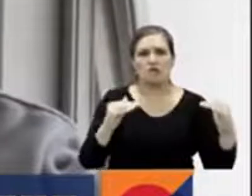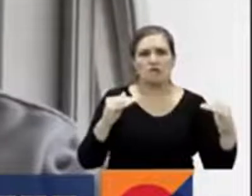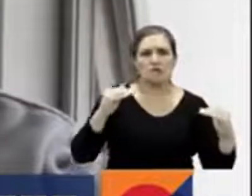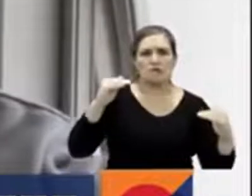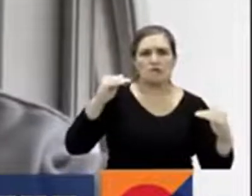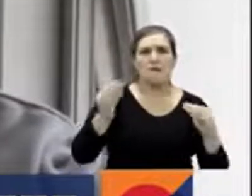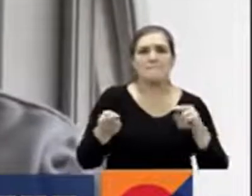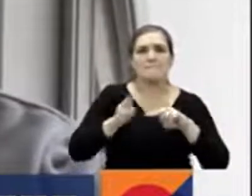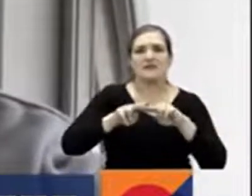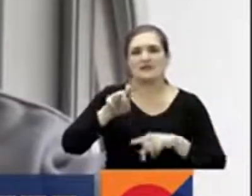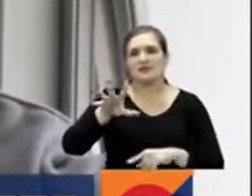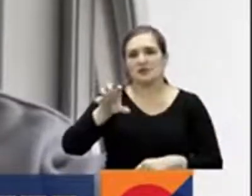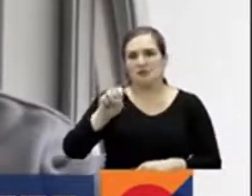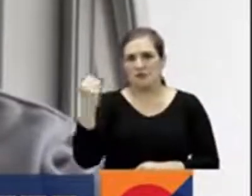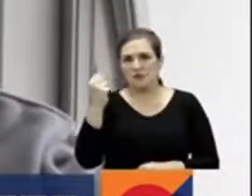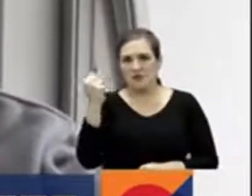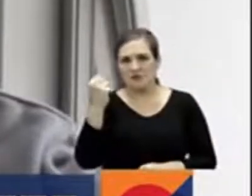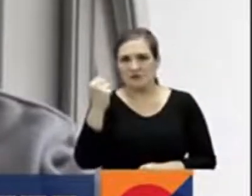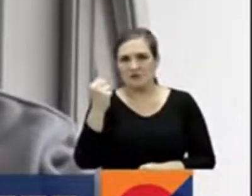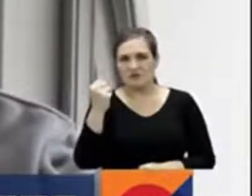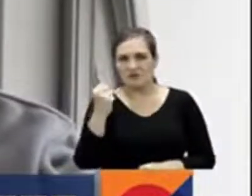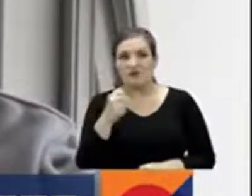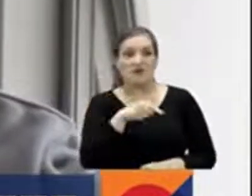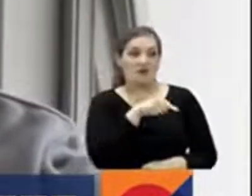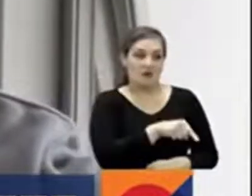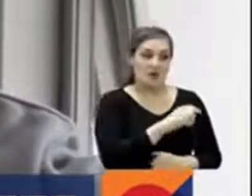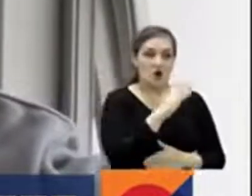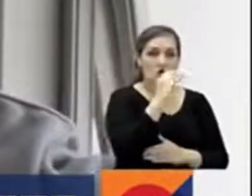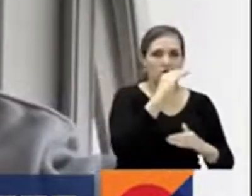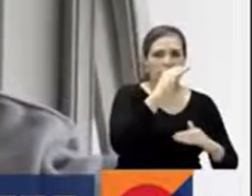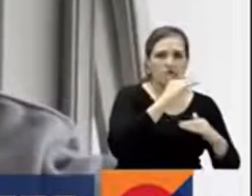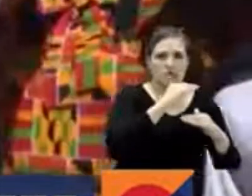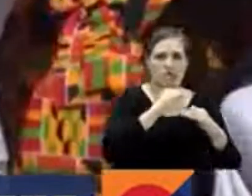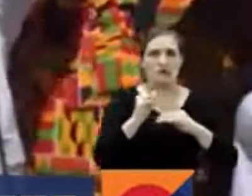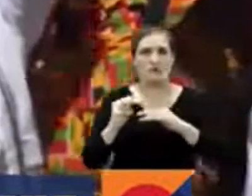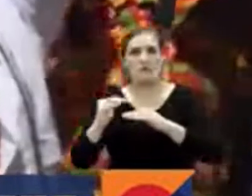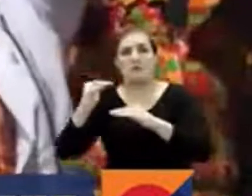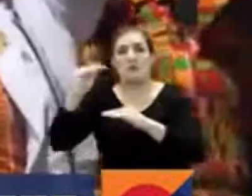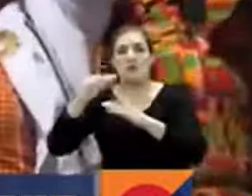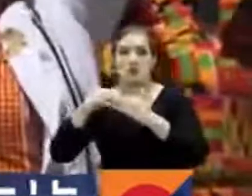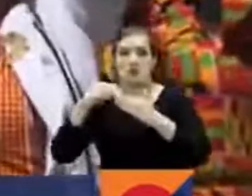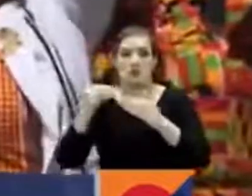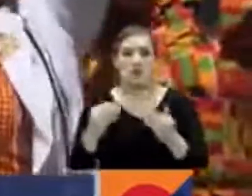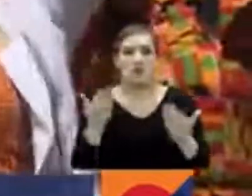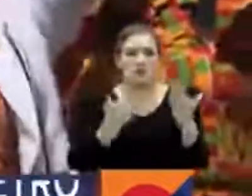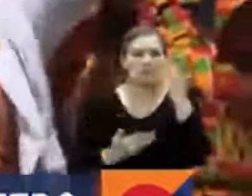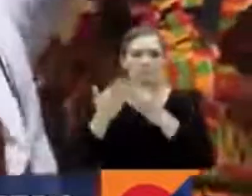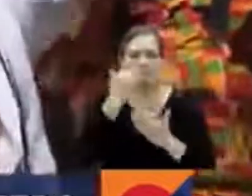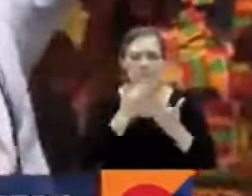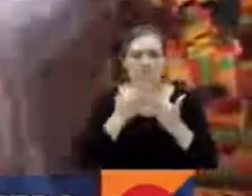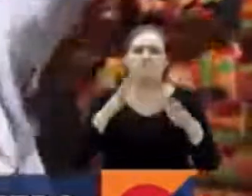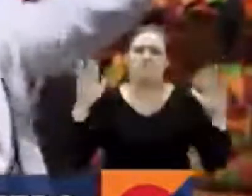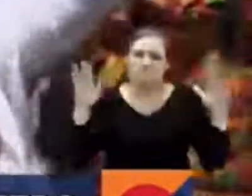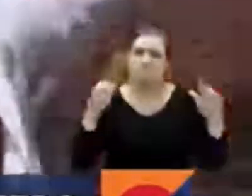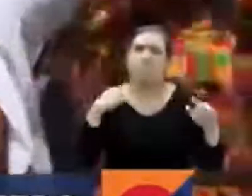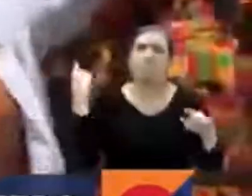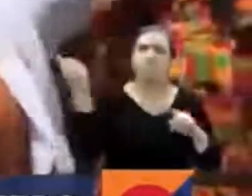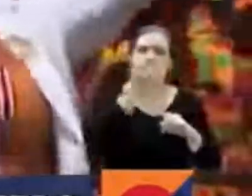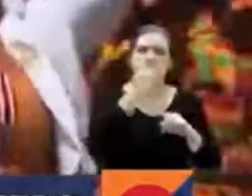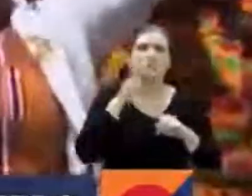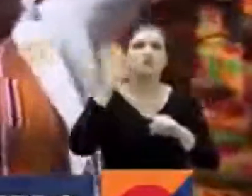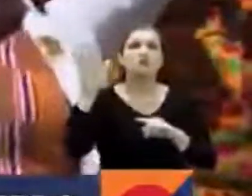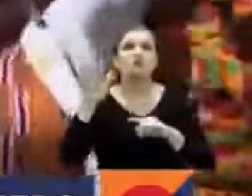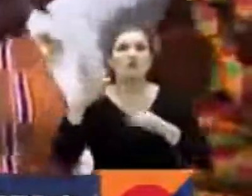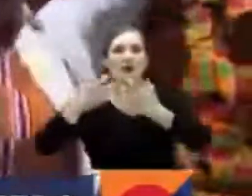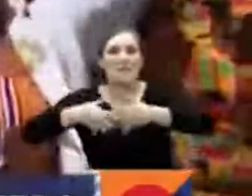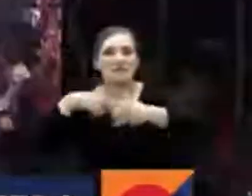pesos arriba, que se evalúe la moneda cerca de un 3 o un 4%. Los analistas concluyeron que los inversionistas tienen